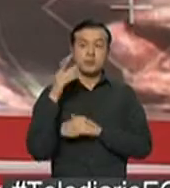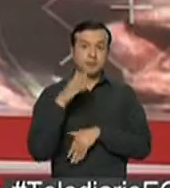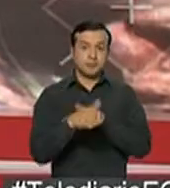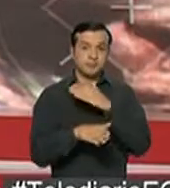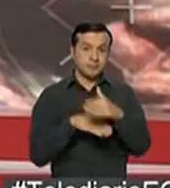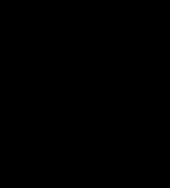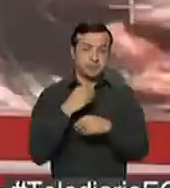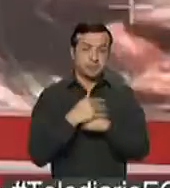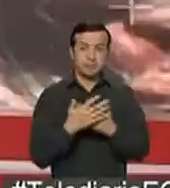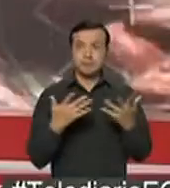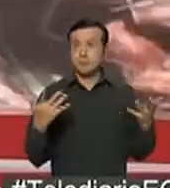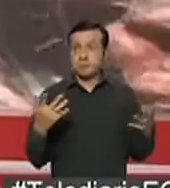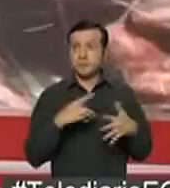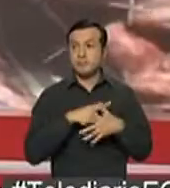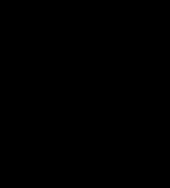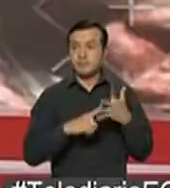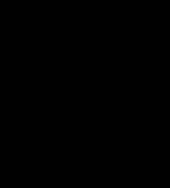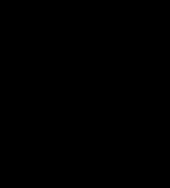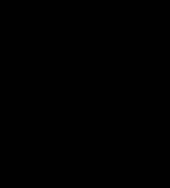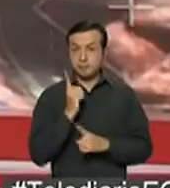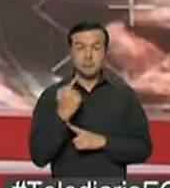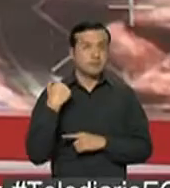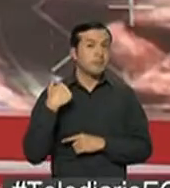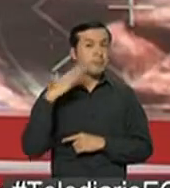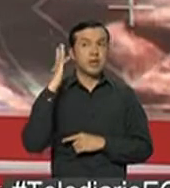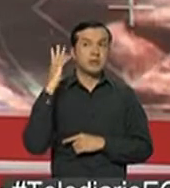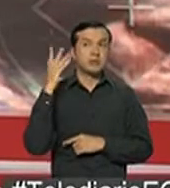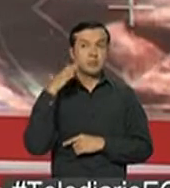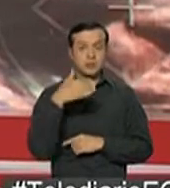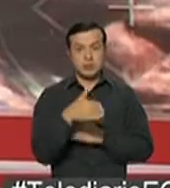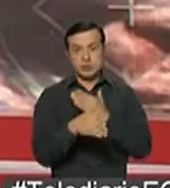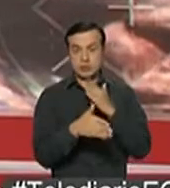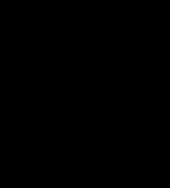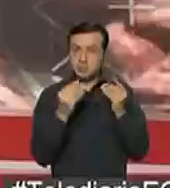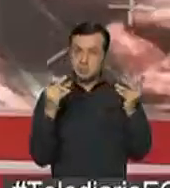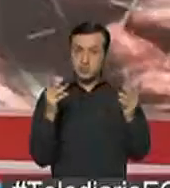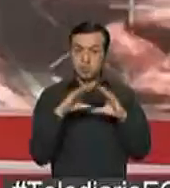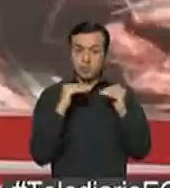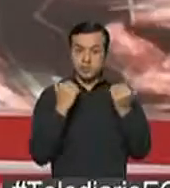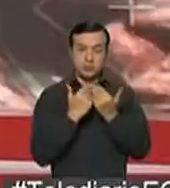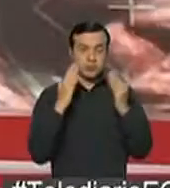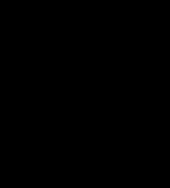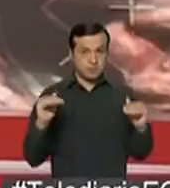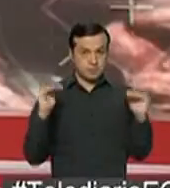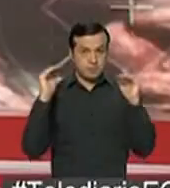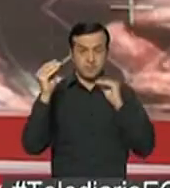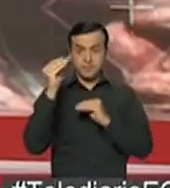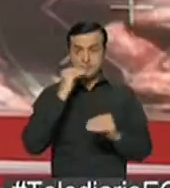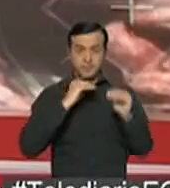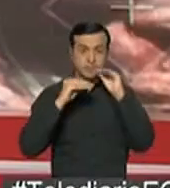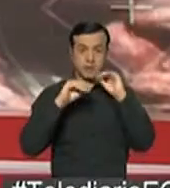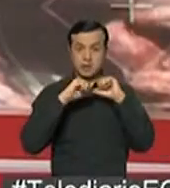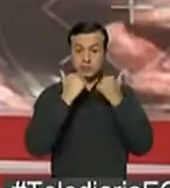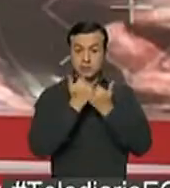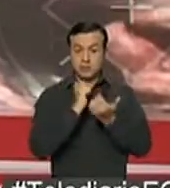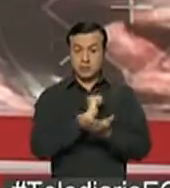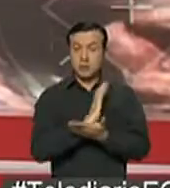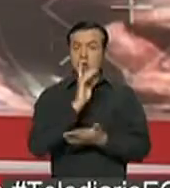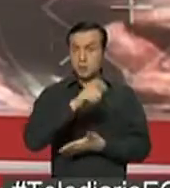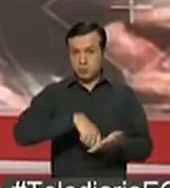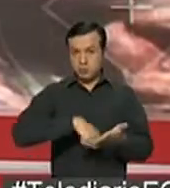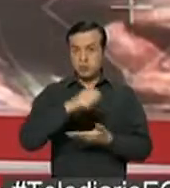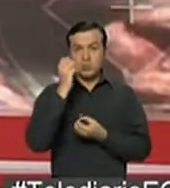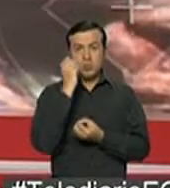Pesca contempla severas sanciones, sobre todo la pesca ilegal. La Comisión de Soberanía Alimentaria de la Asamblea Nacional aprobó el